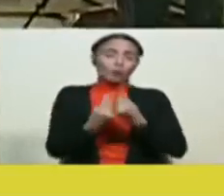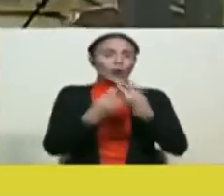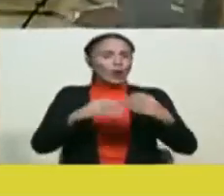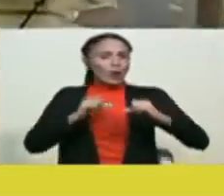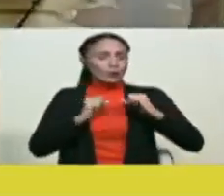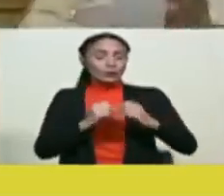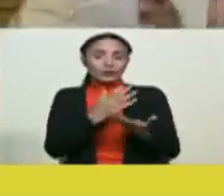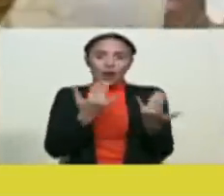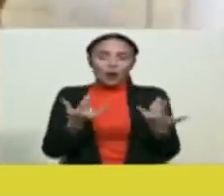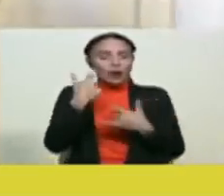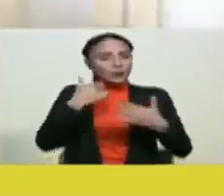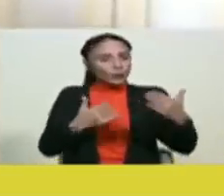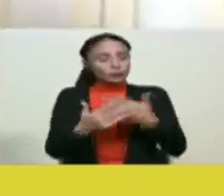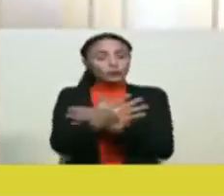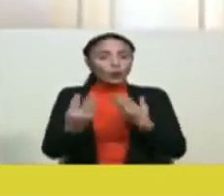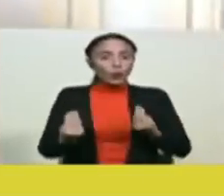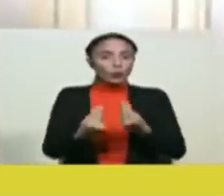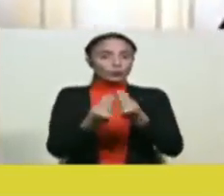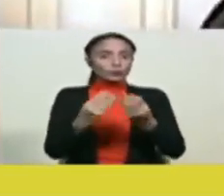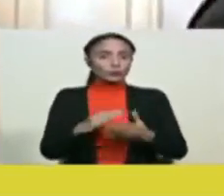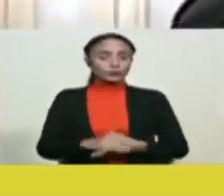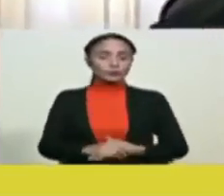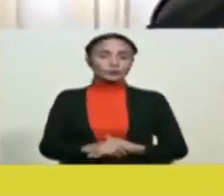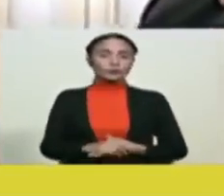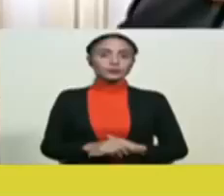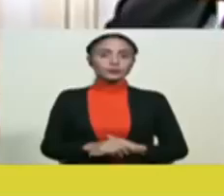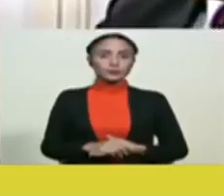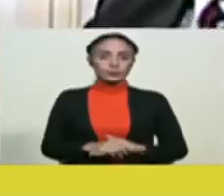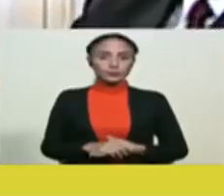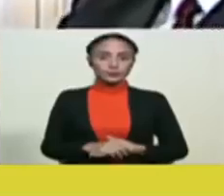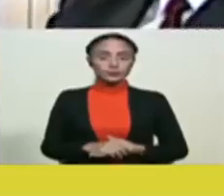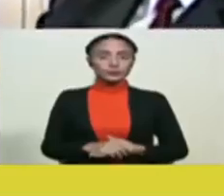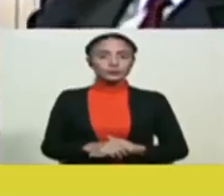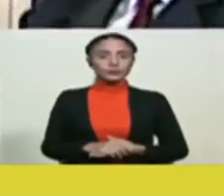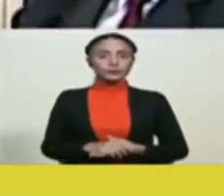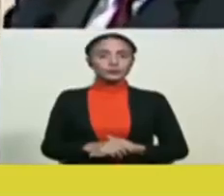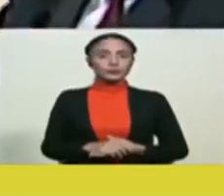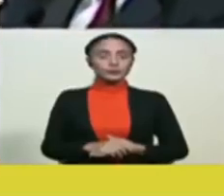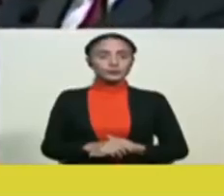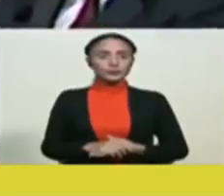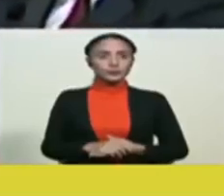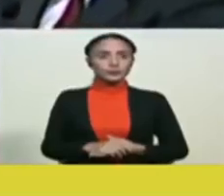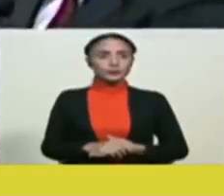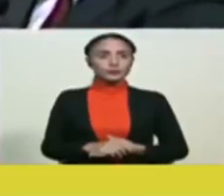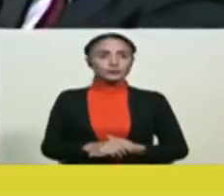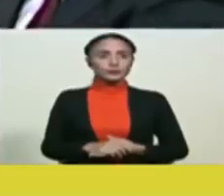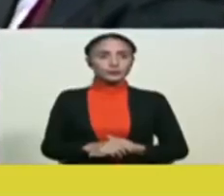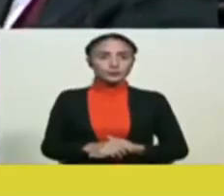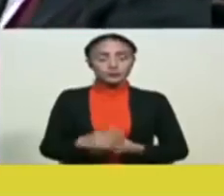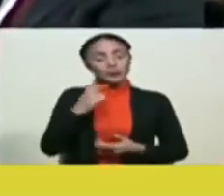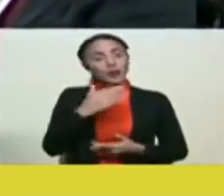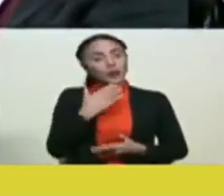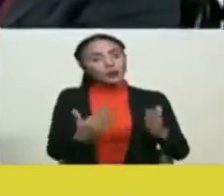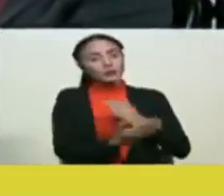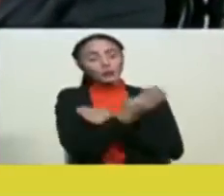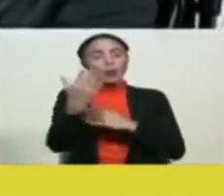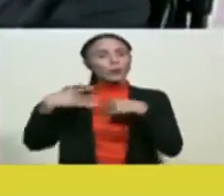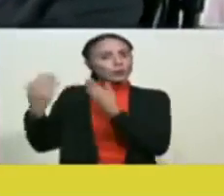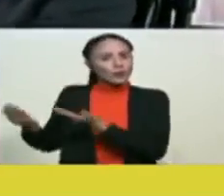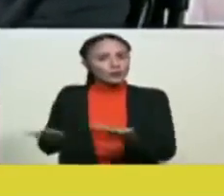toda esa fuerza ahora que nos toca andar juntos me siento muy feliz de verdad por esta visita por esta jornada de